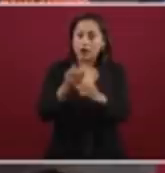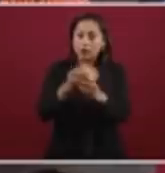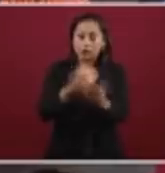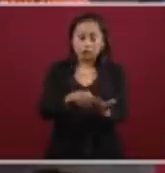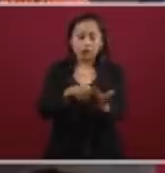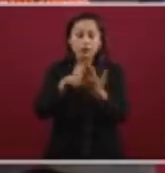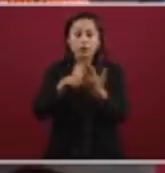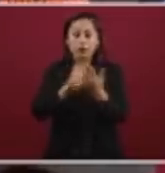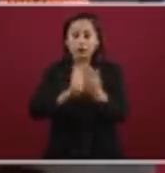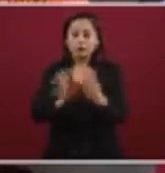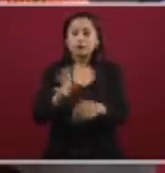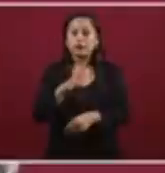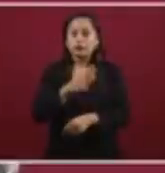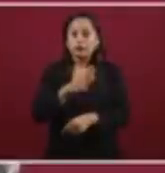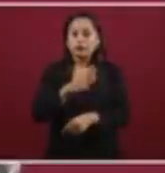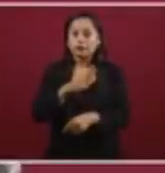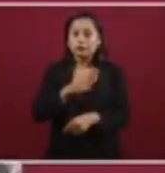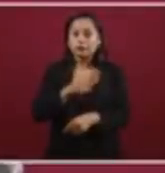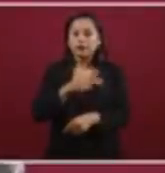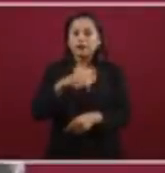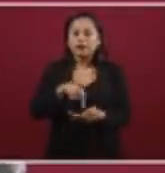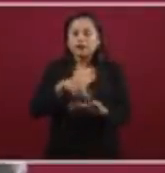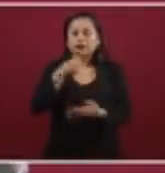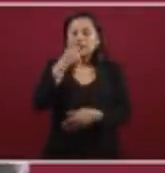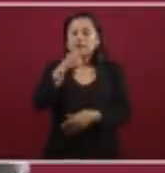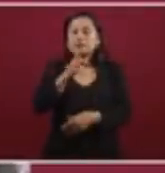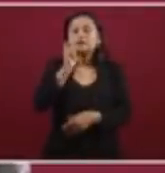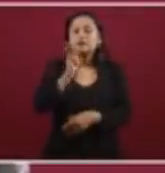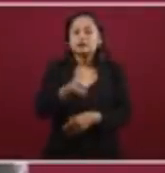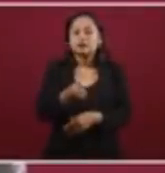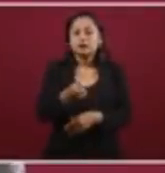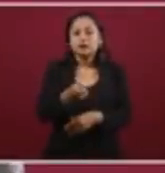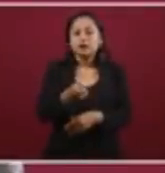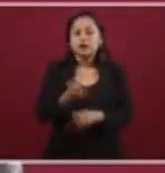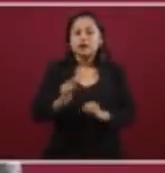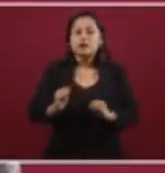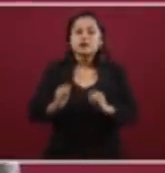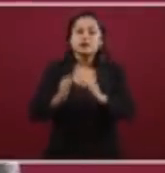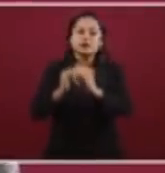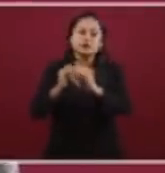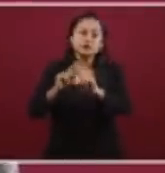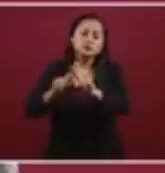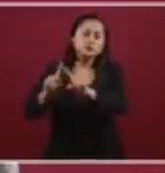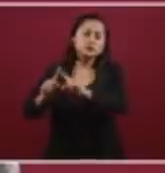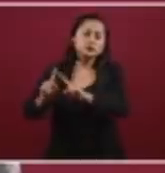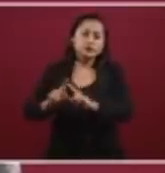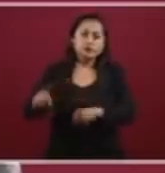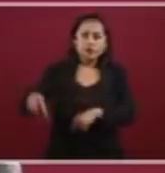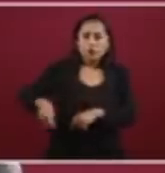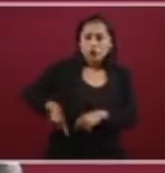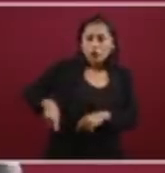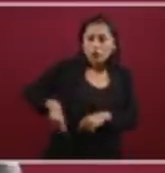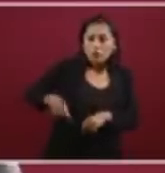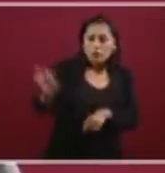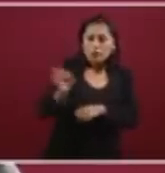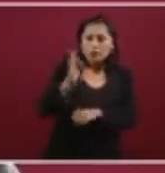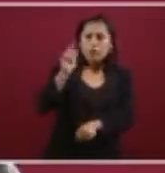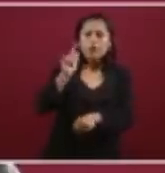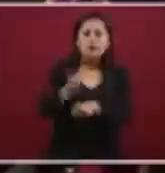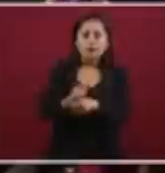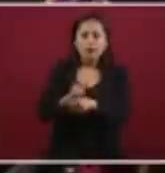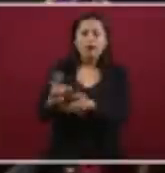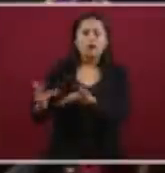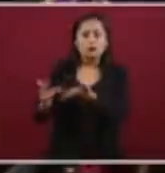supuesto que no solamente está todo el empeño de las instituciones públicas del gobierno federal espero que nos acompañen